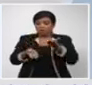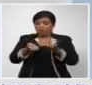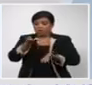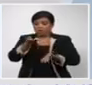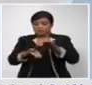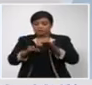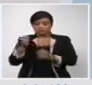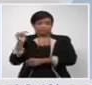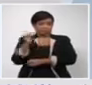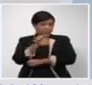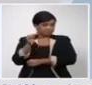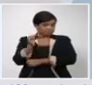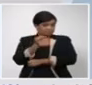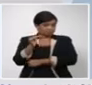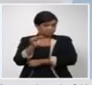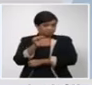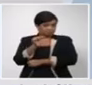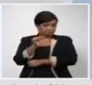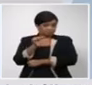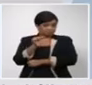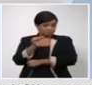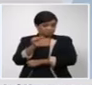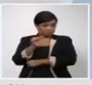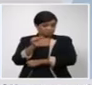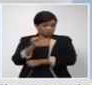negativo. Por lo tanto,